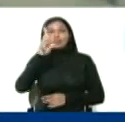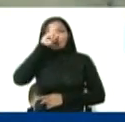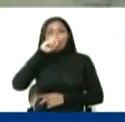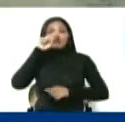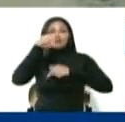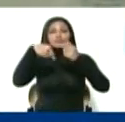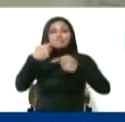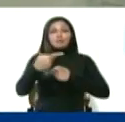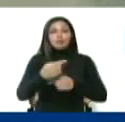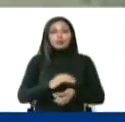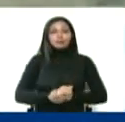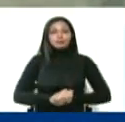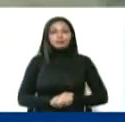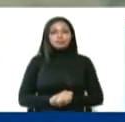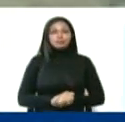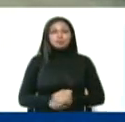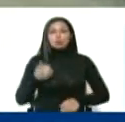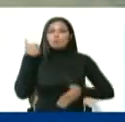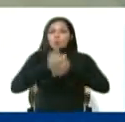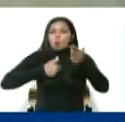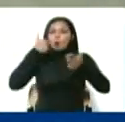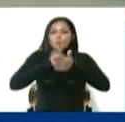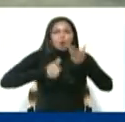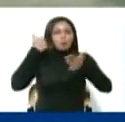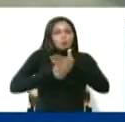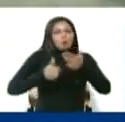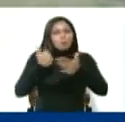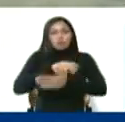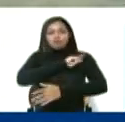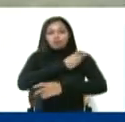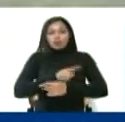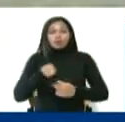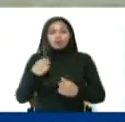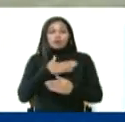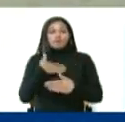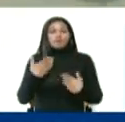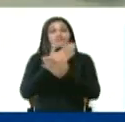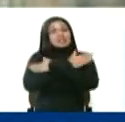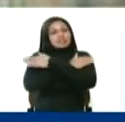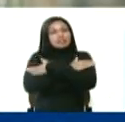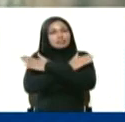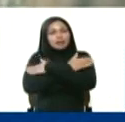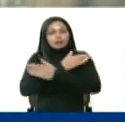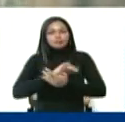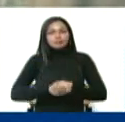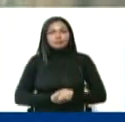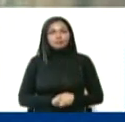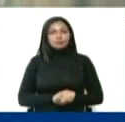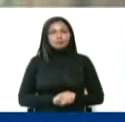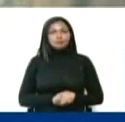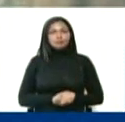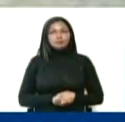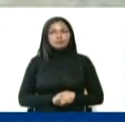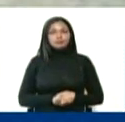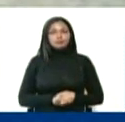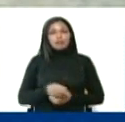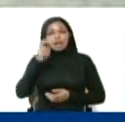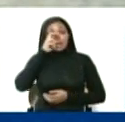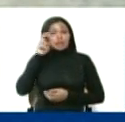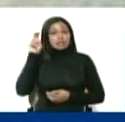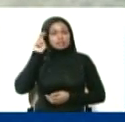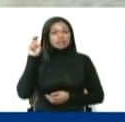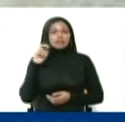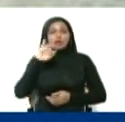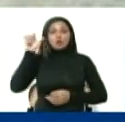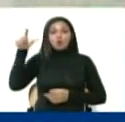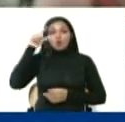después. Una lucha tremenda. Quiero felicitar a la Cancillería, el canciller